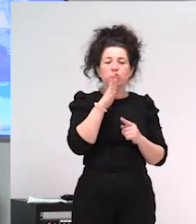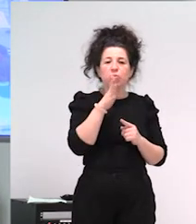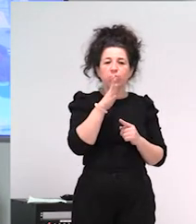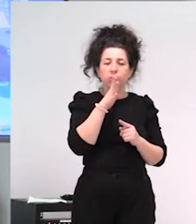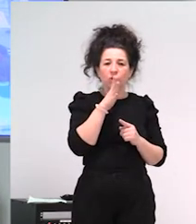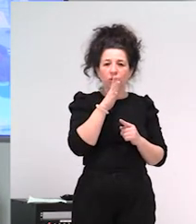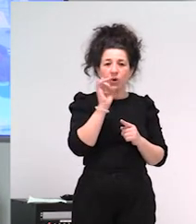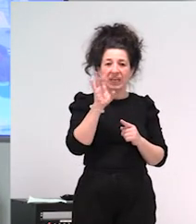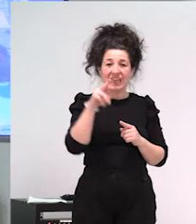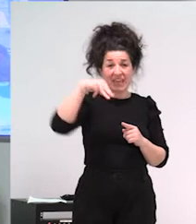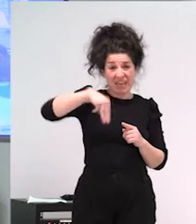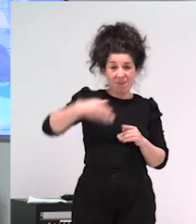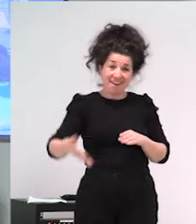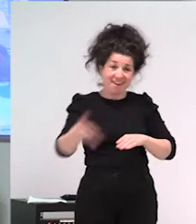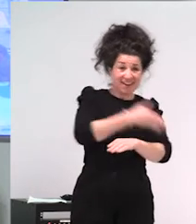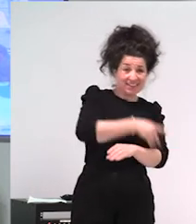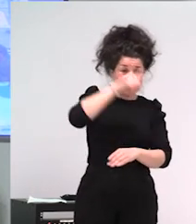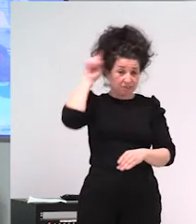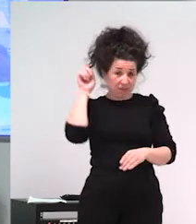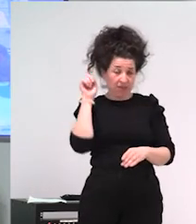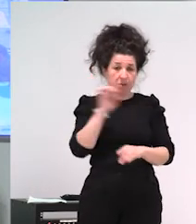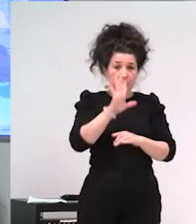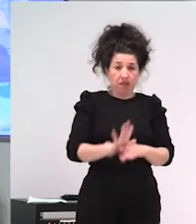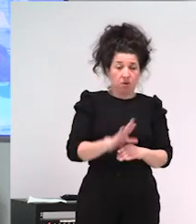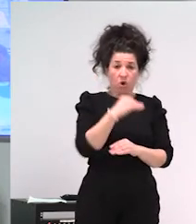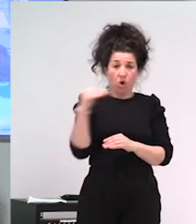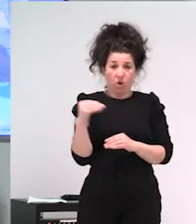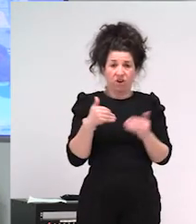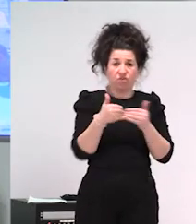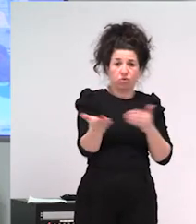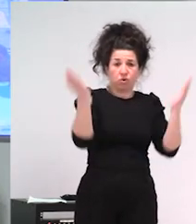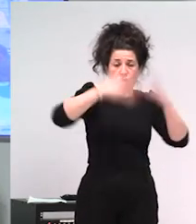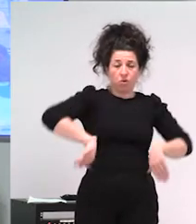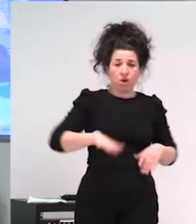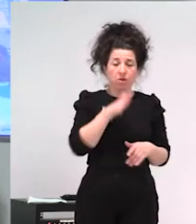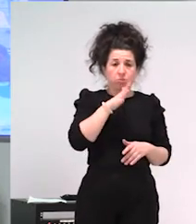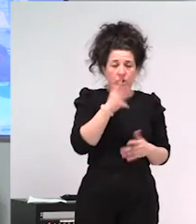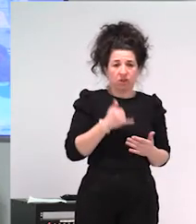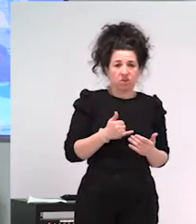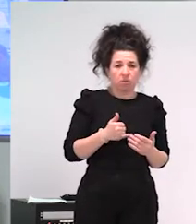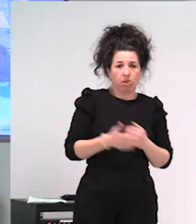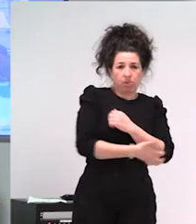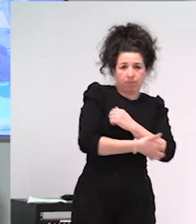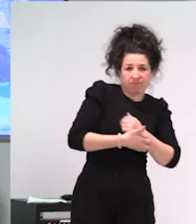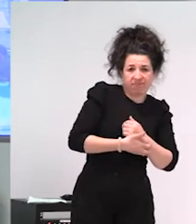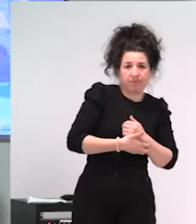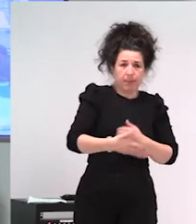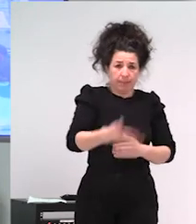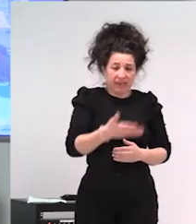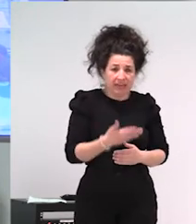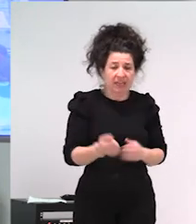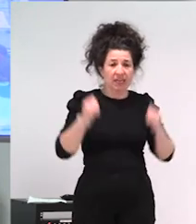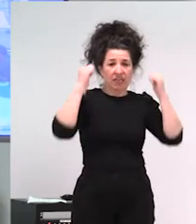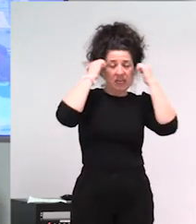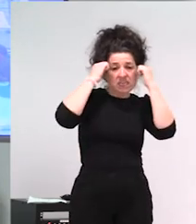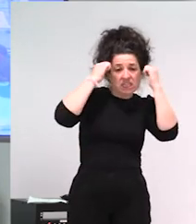que reclamaba de que futuro no había para las jóvenes en un mundo que cada día había una crisis distinta, más precariedad, estudios que